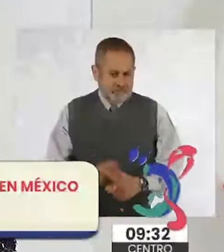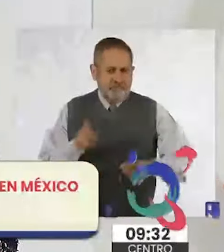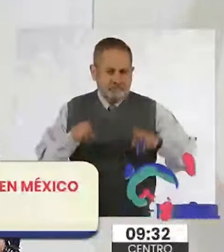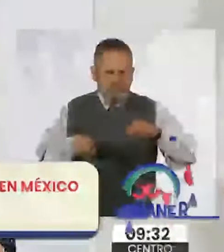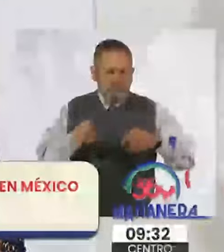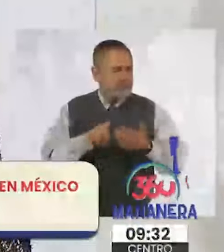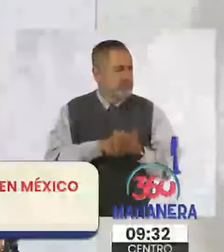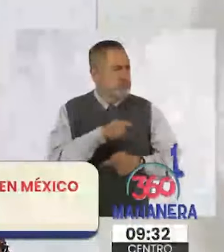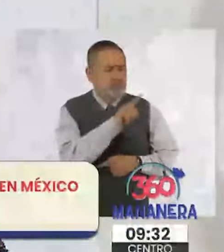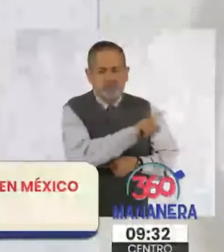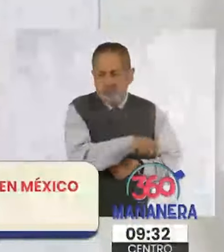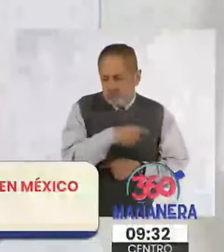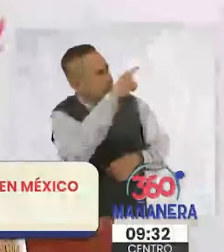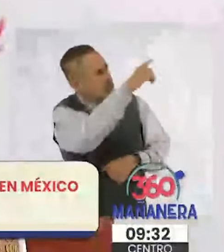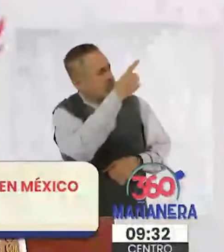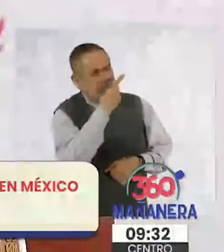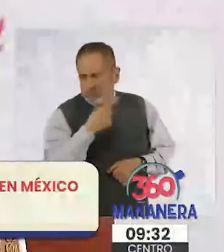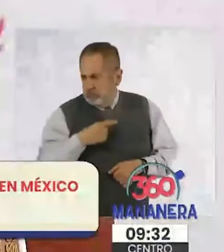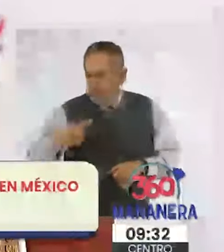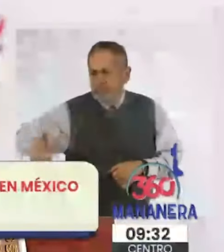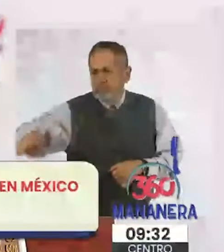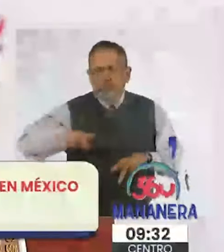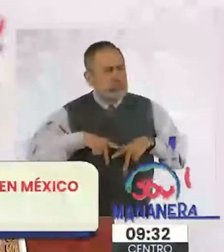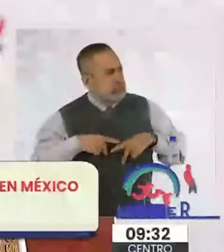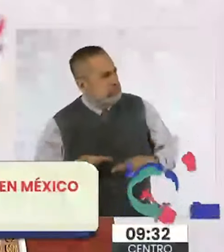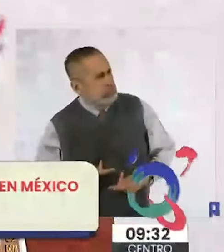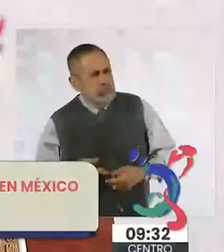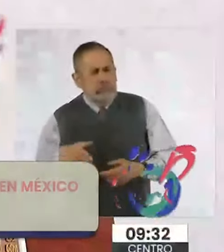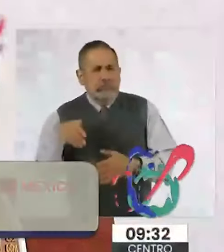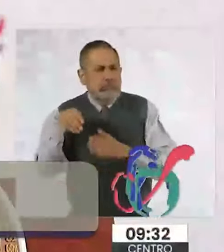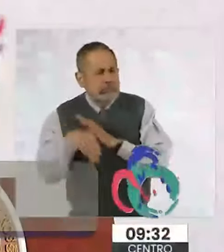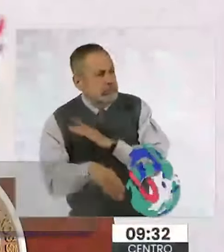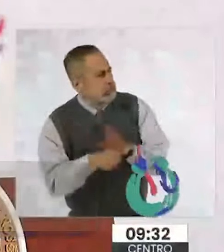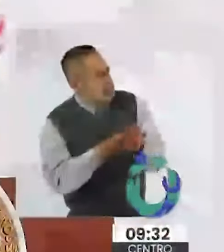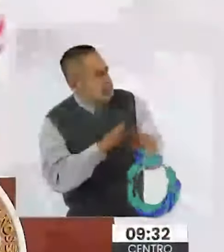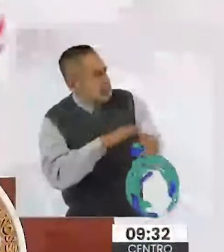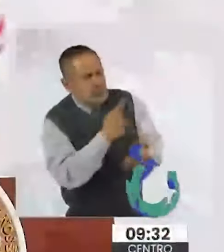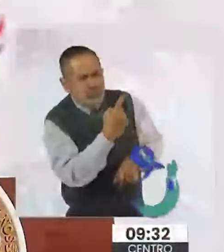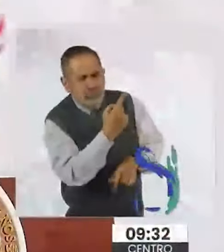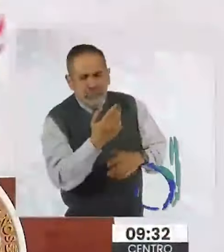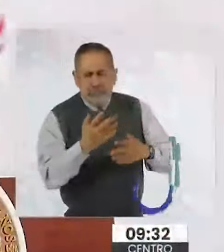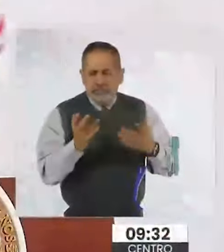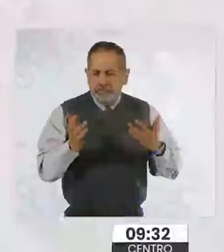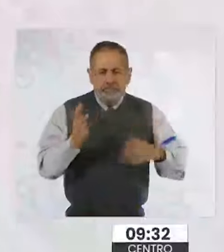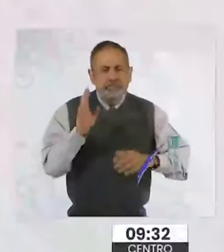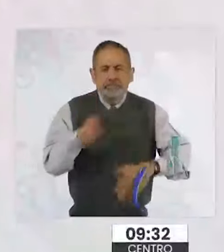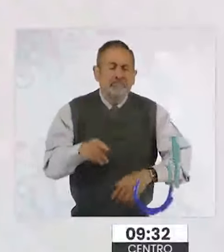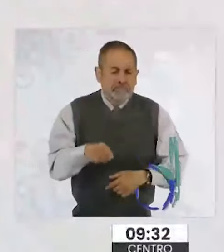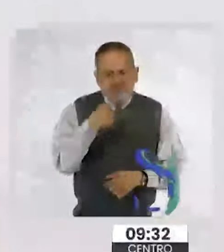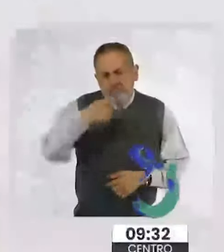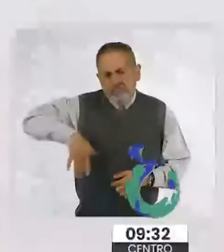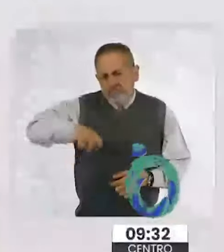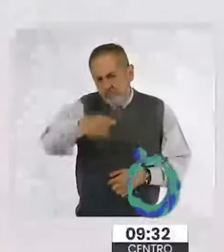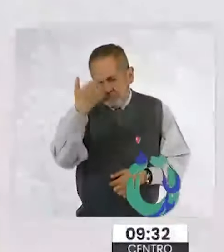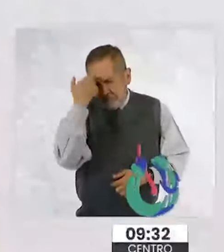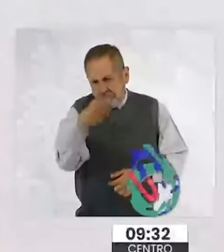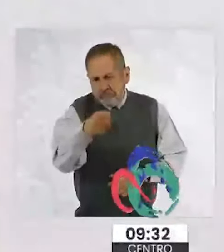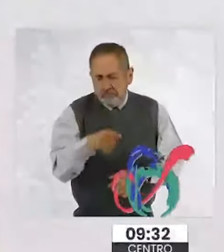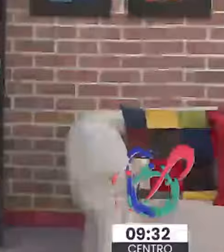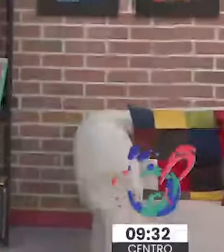este sesgo original todas maneras como bien dices la calificación no eh